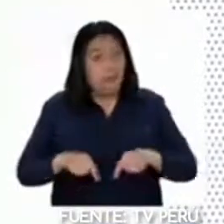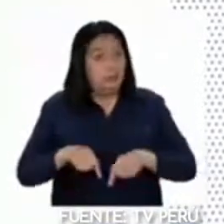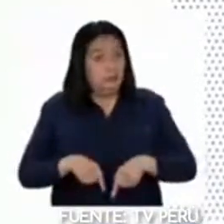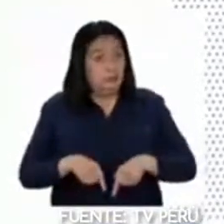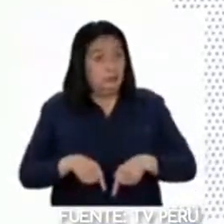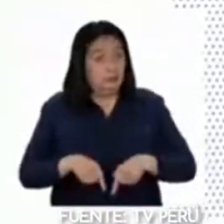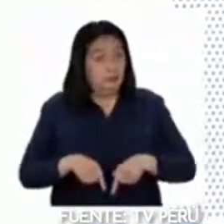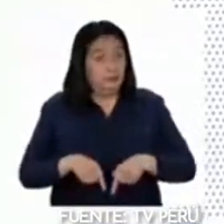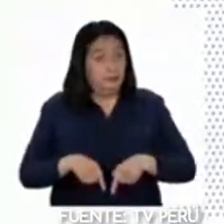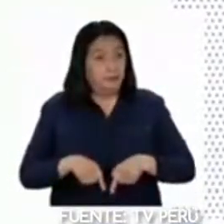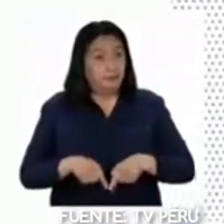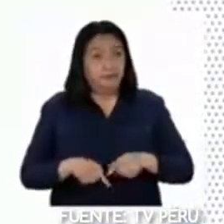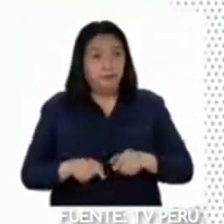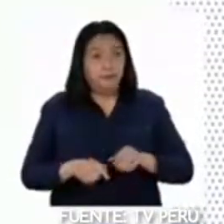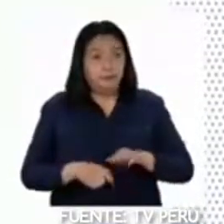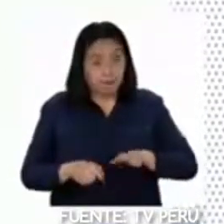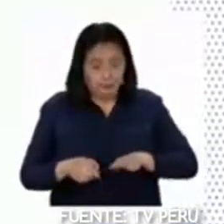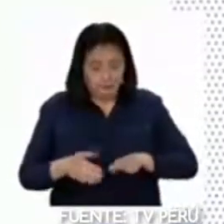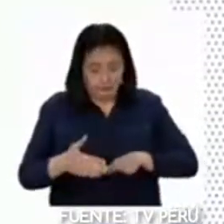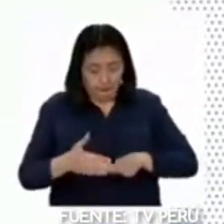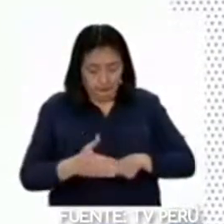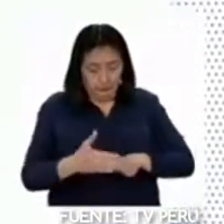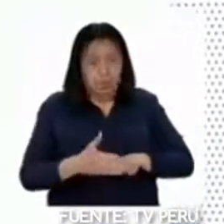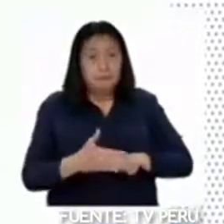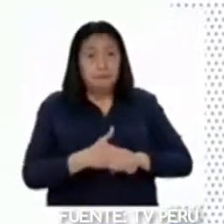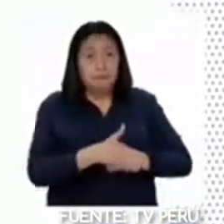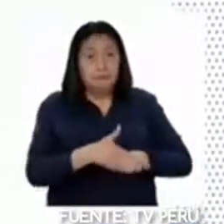marca, colocaremos la punta de nuestro pie.